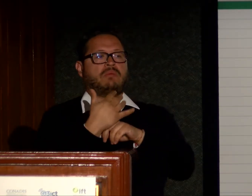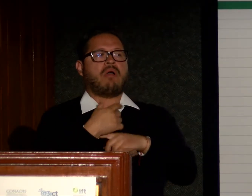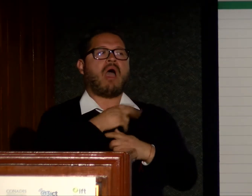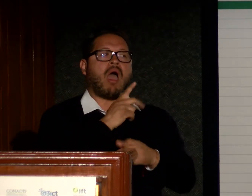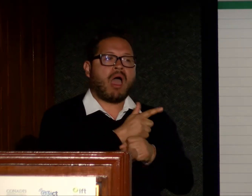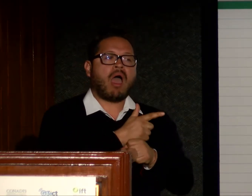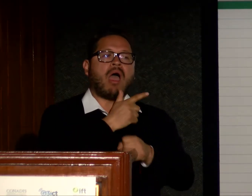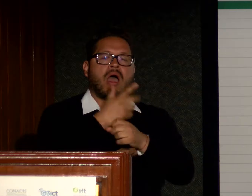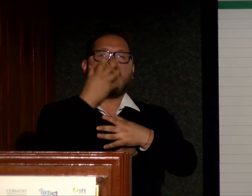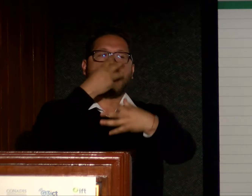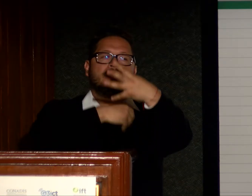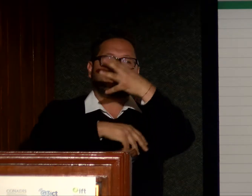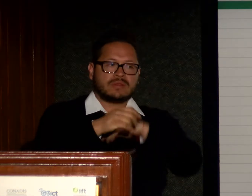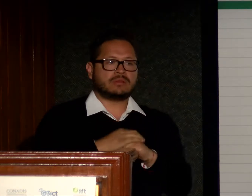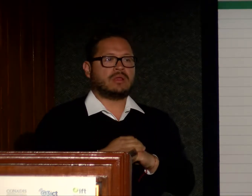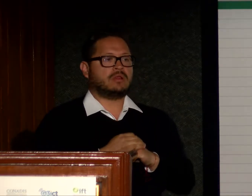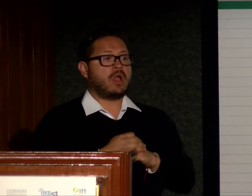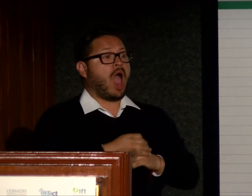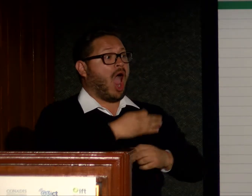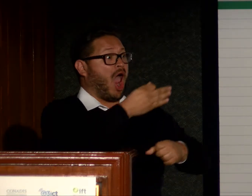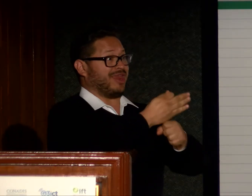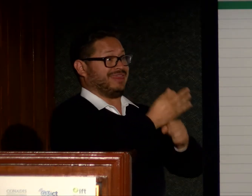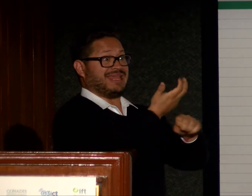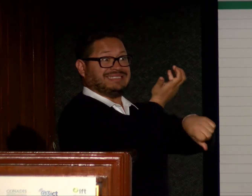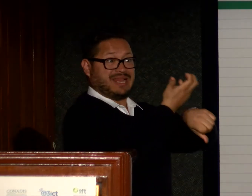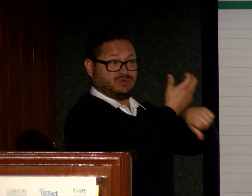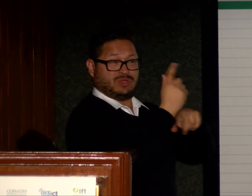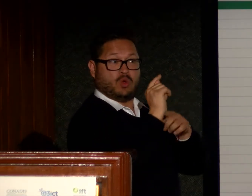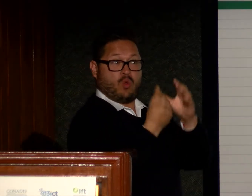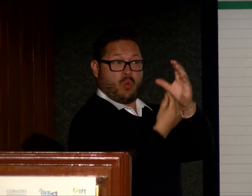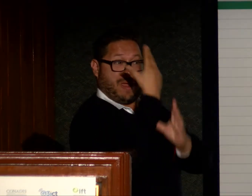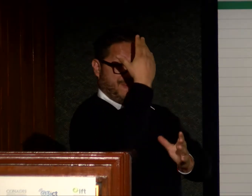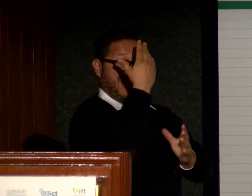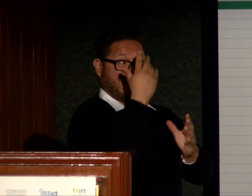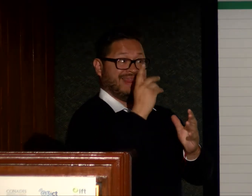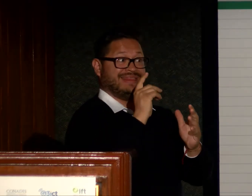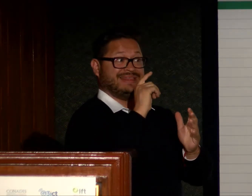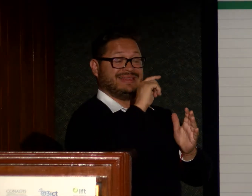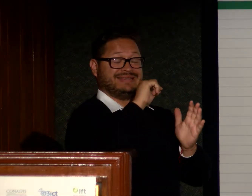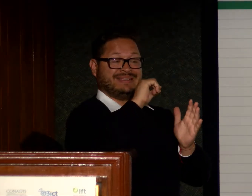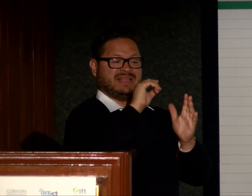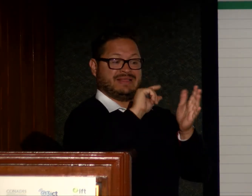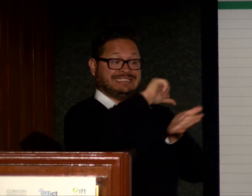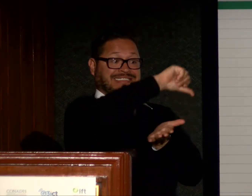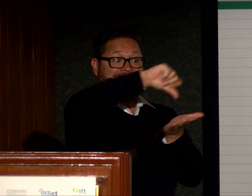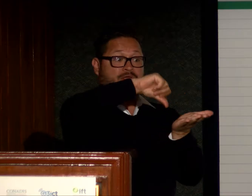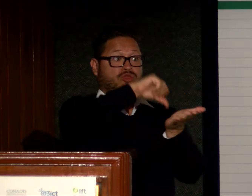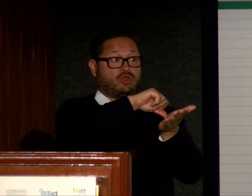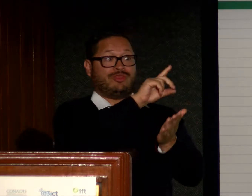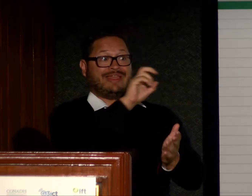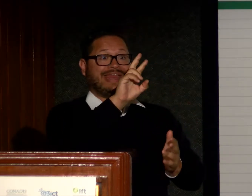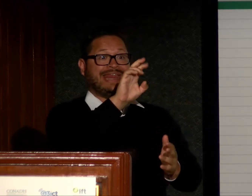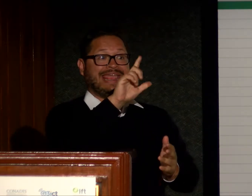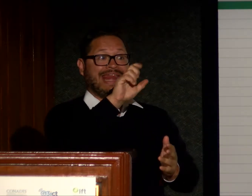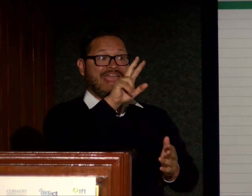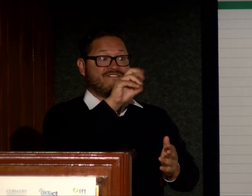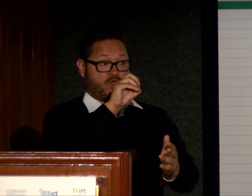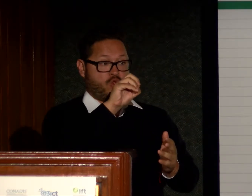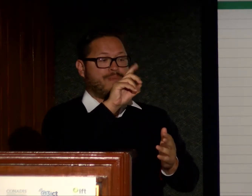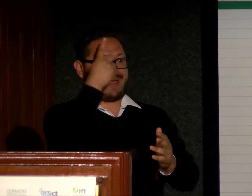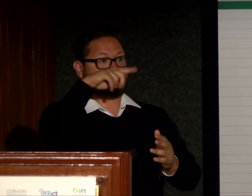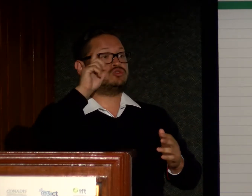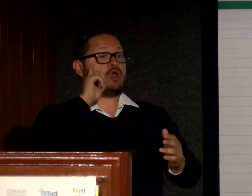no está subtitulada, se les multa. Entonces ahorita en Estados Unidos la nueva tecnología del llamada